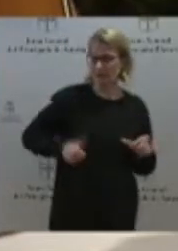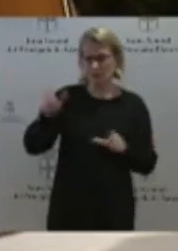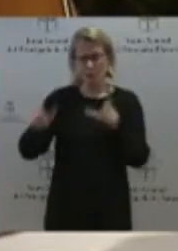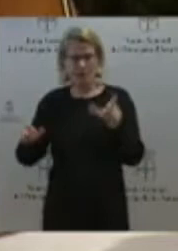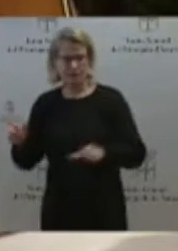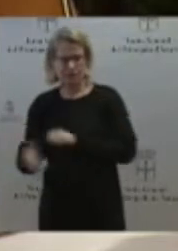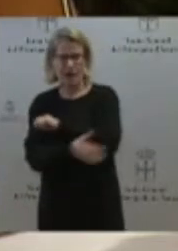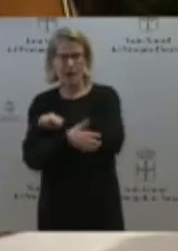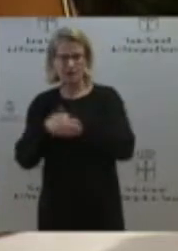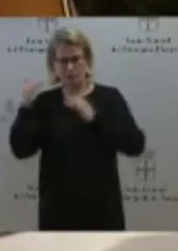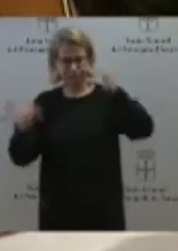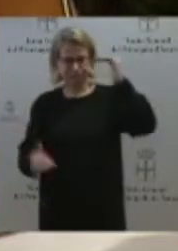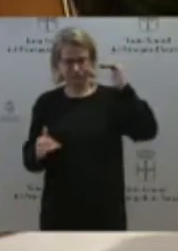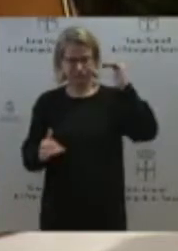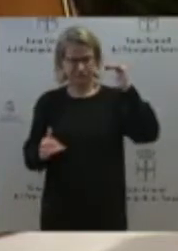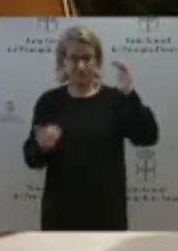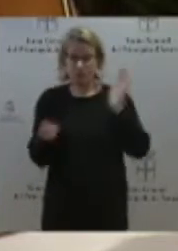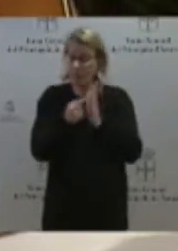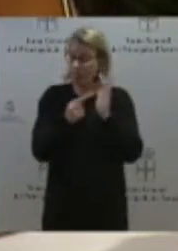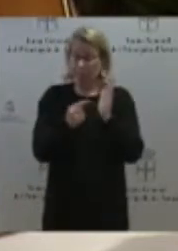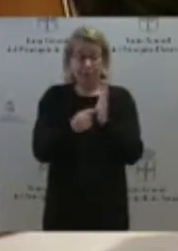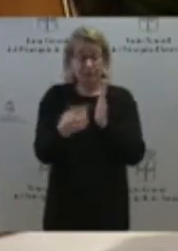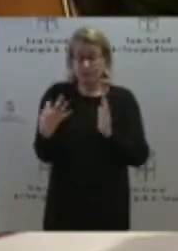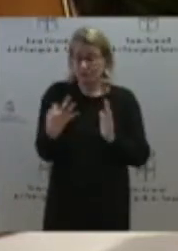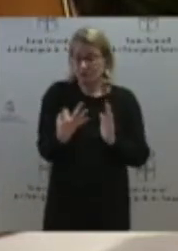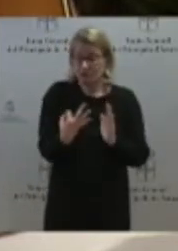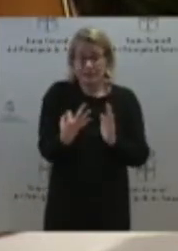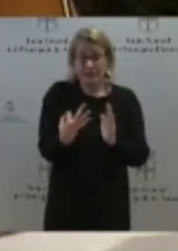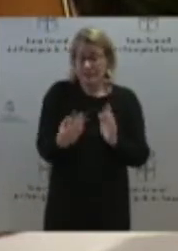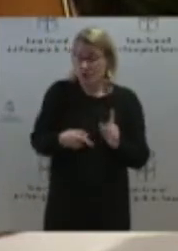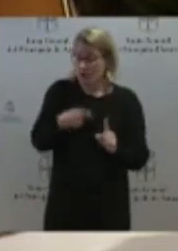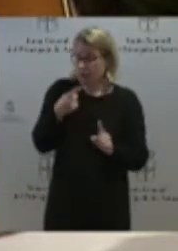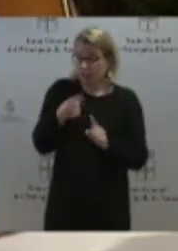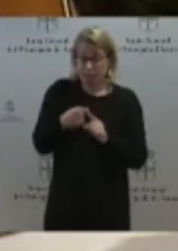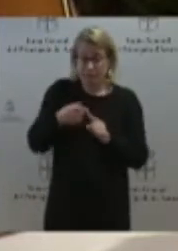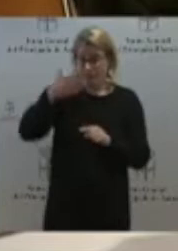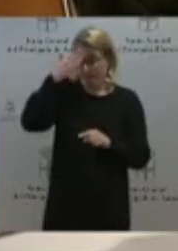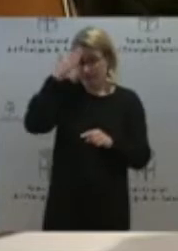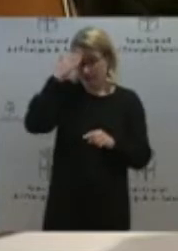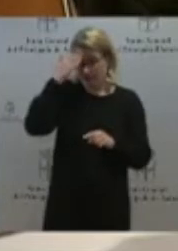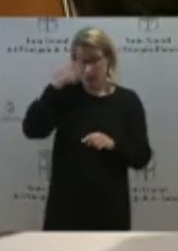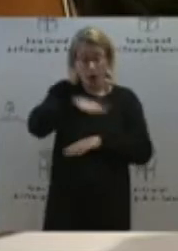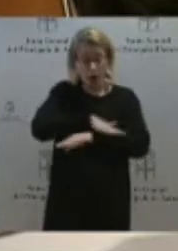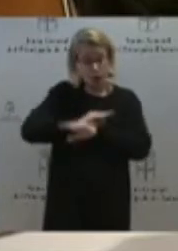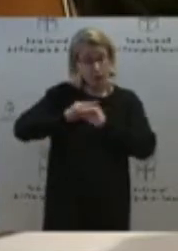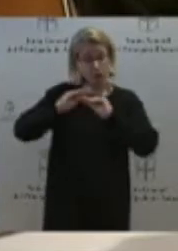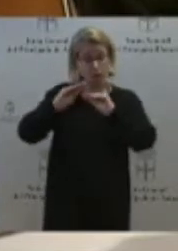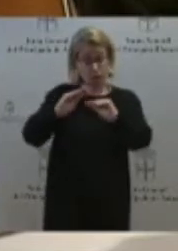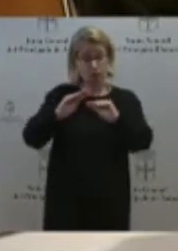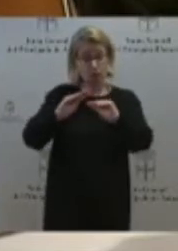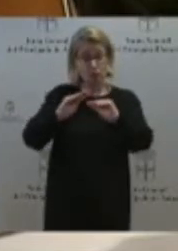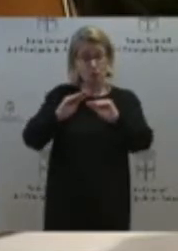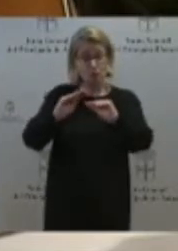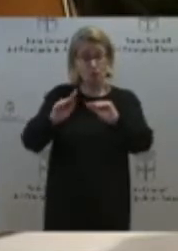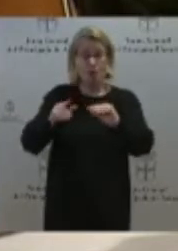bastar para que el Gobierno, y no solo los grupos parlamentarios y la sociedad civil, diera la voz de alarma. La gravedad de los datos